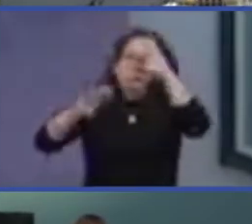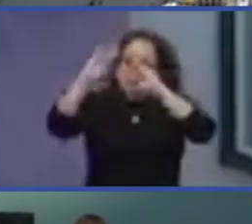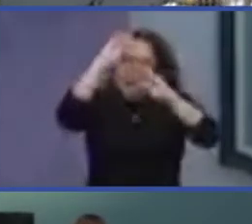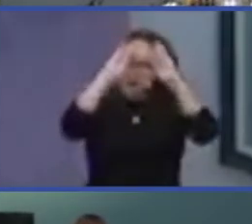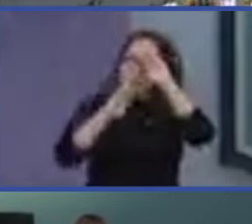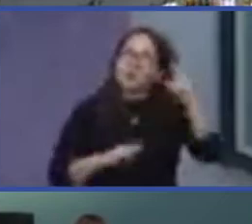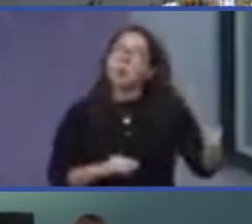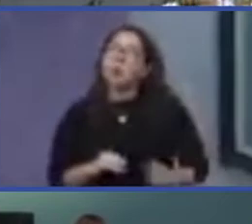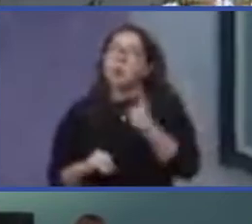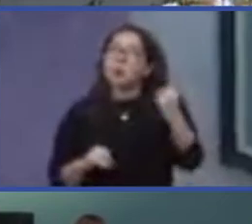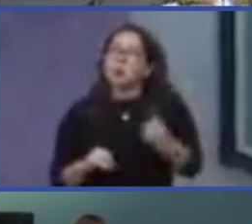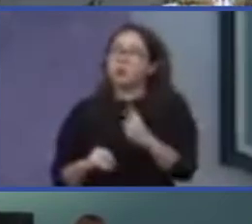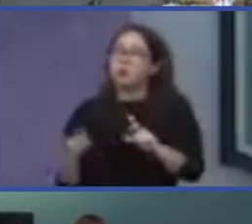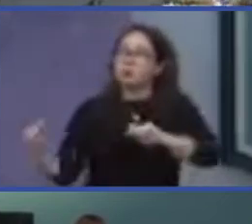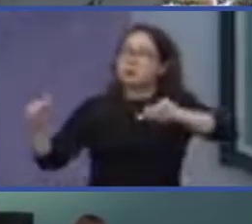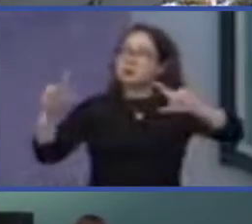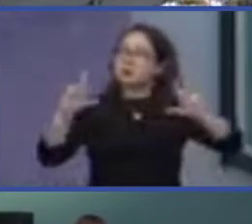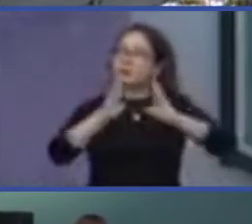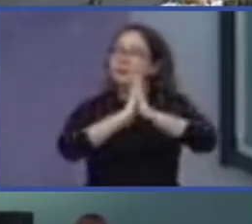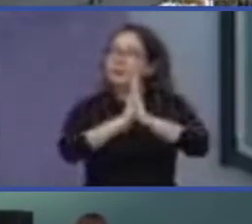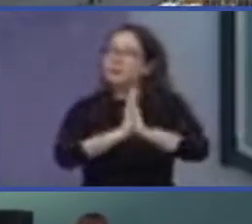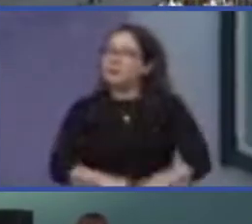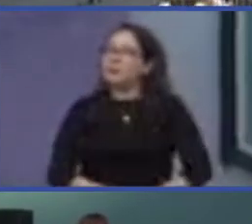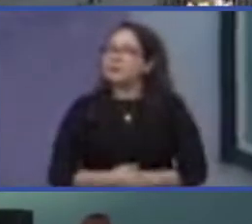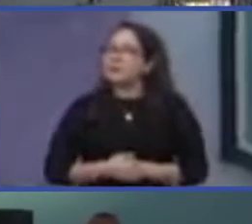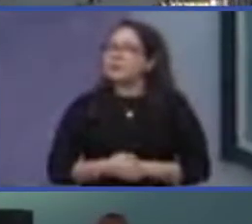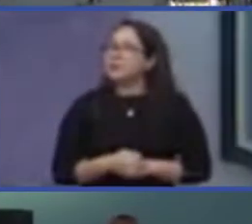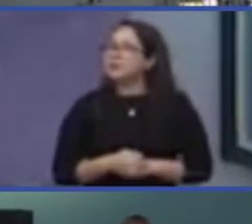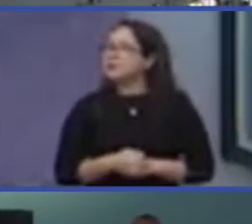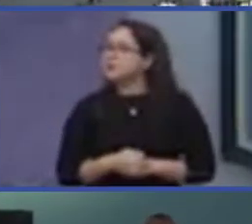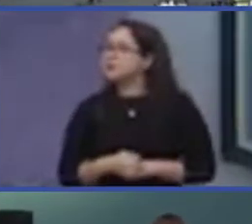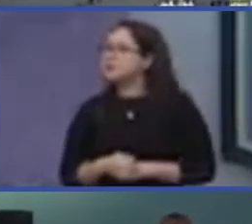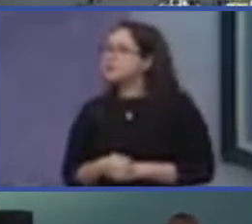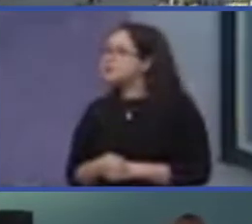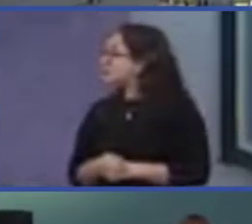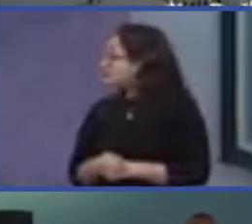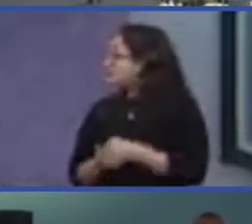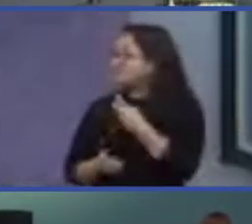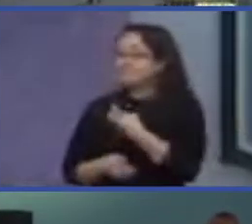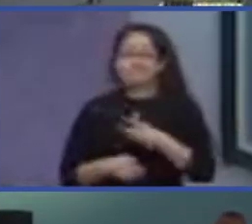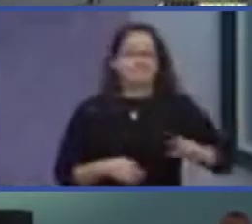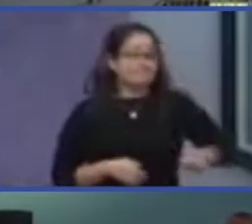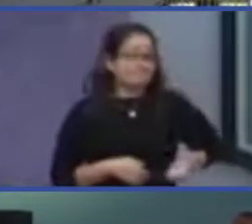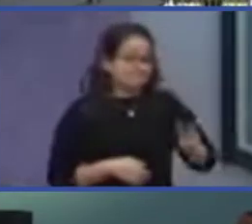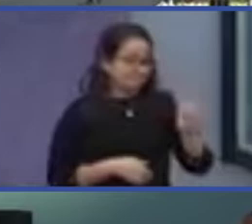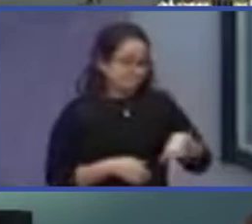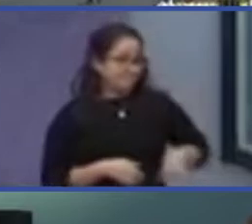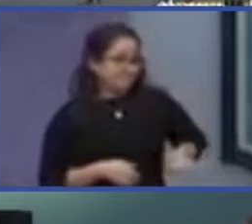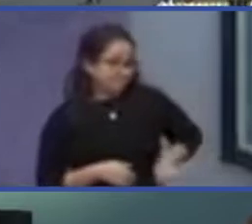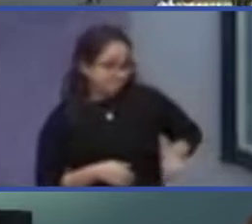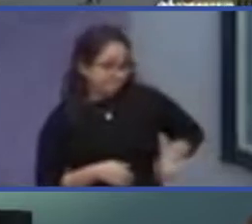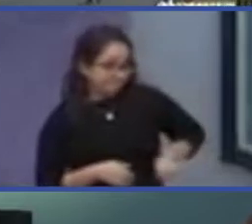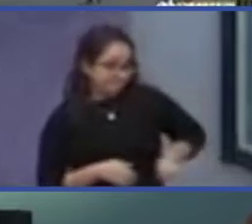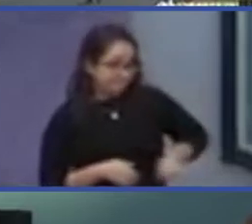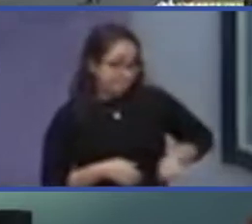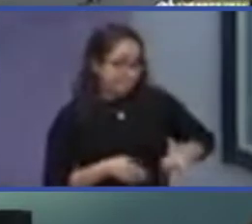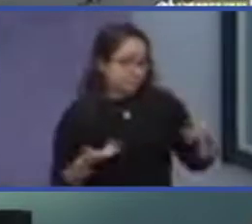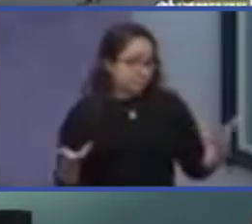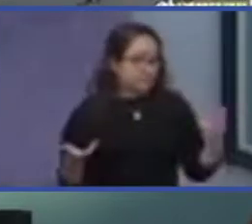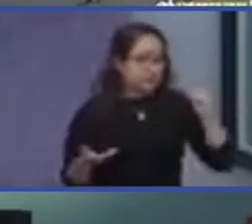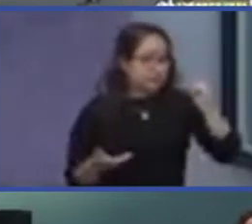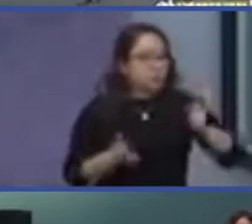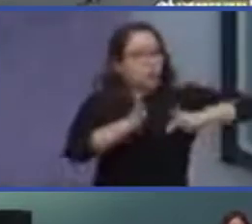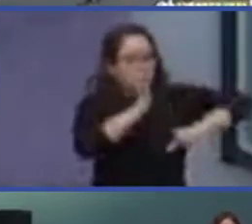La siguiente, por favor. Bueno, esta es otra cosa muy interesante. Estas son figuras otra vez de